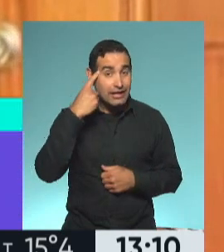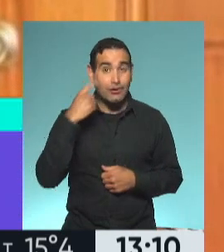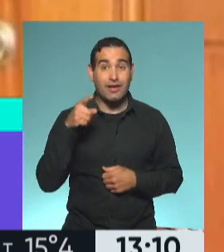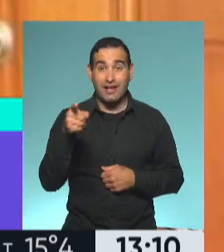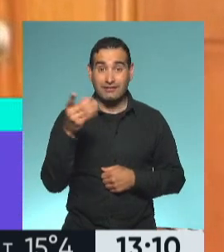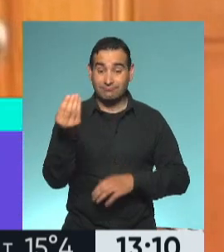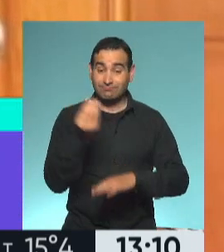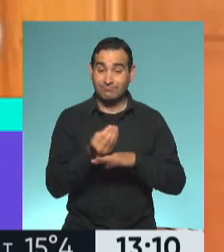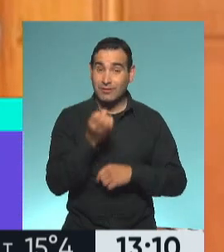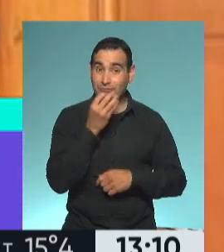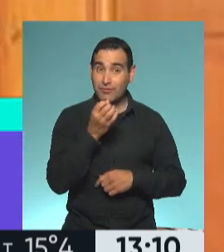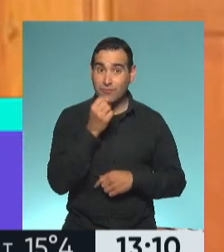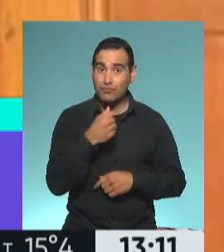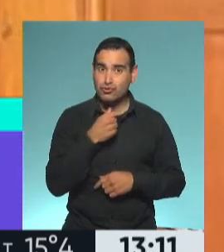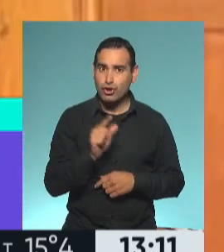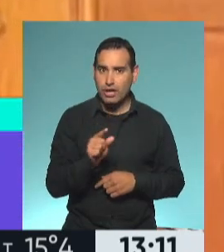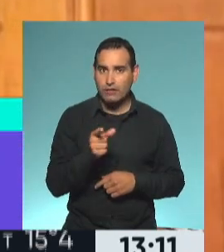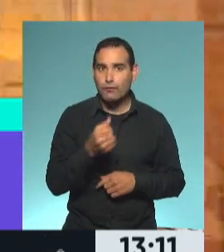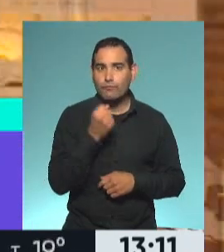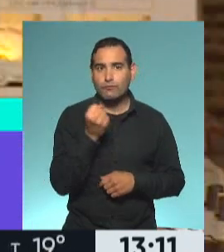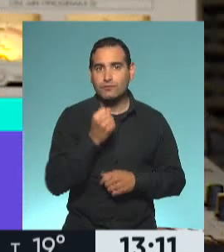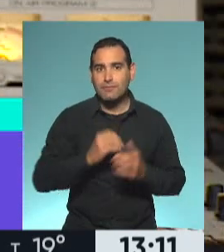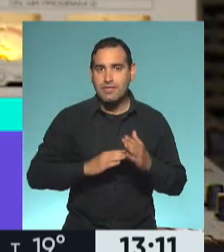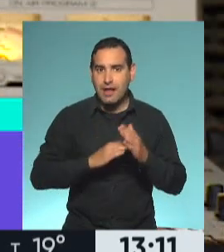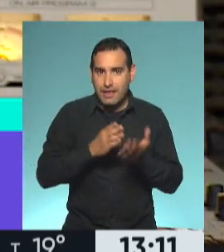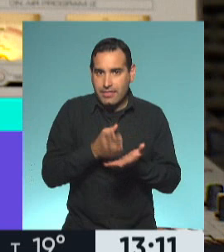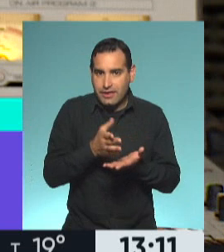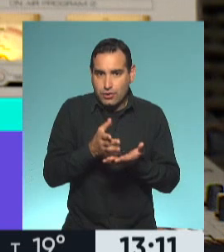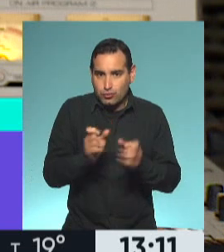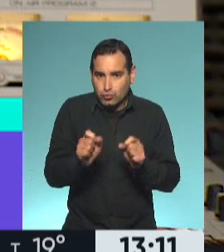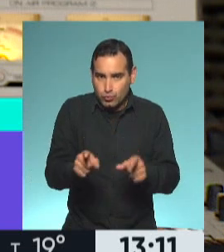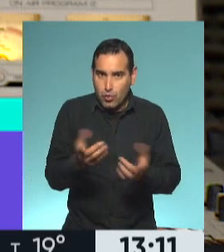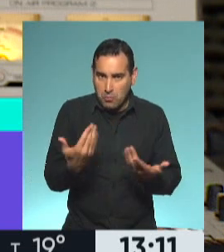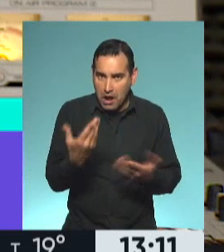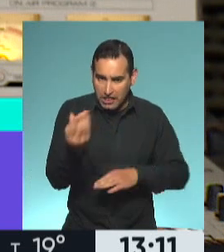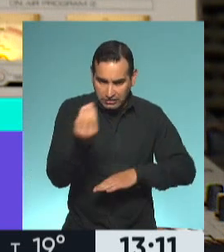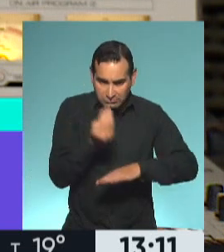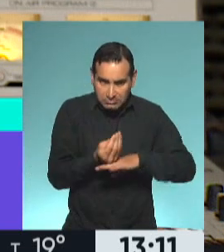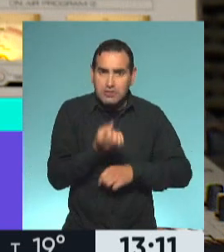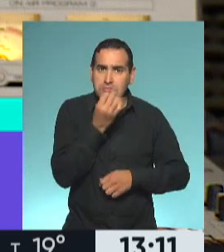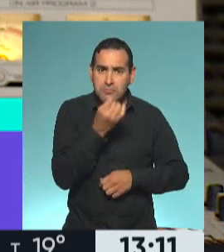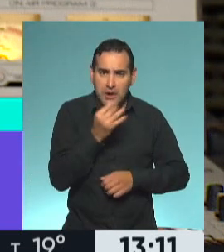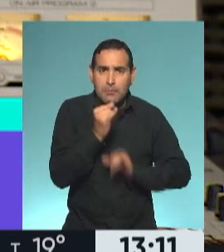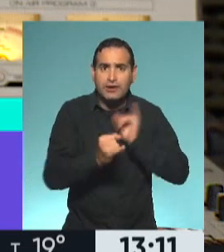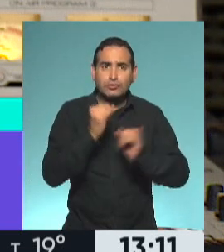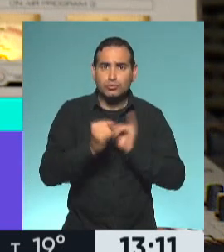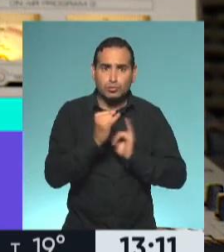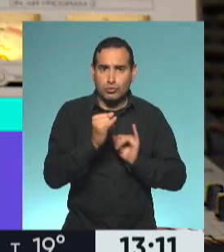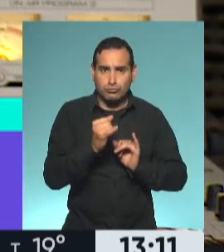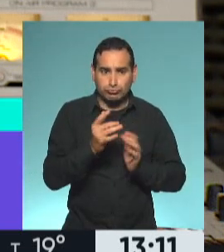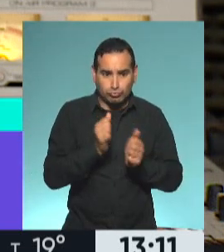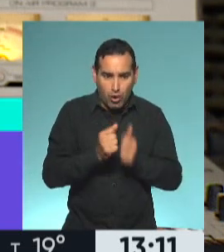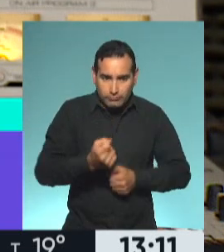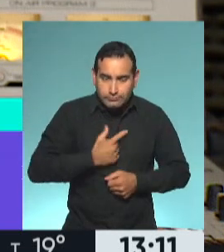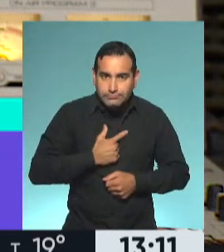presenta indagatoria, que es la instancia elemental del derecho, es él presentarse a decir que su versión, tiene que